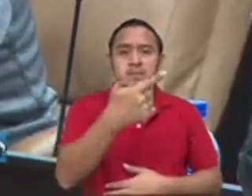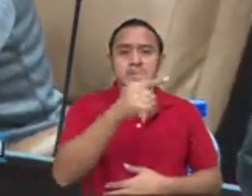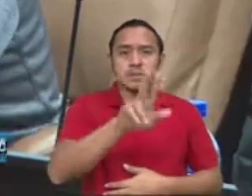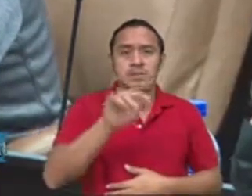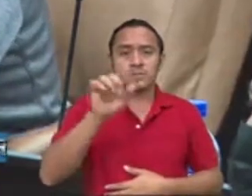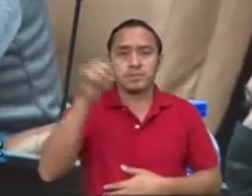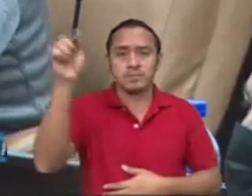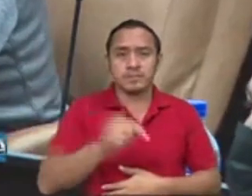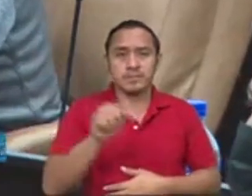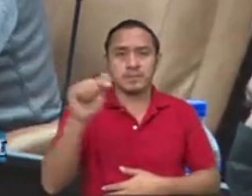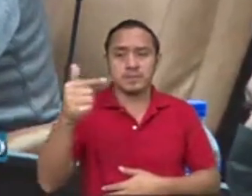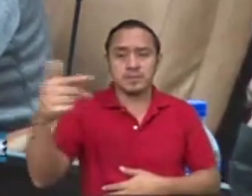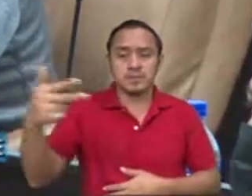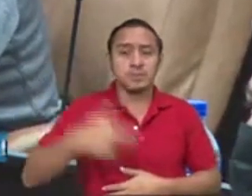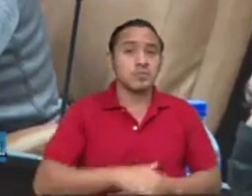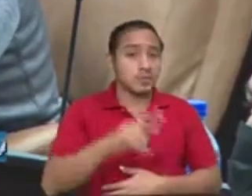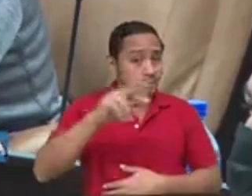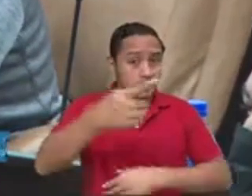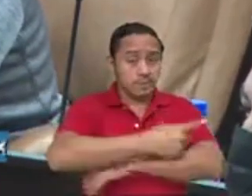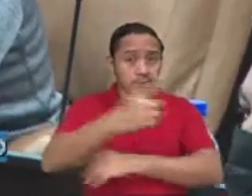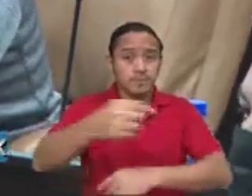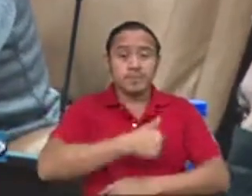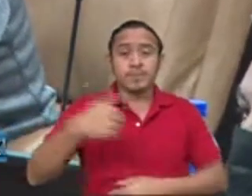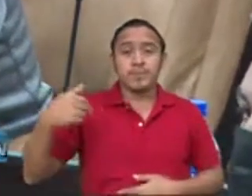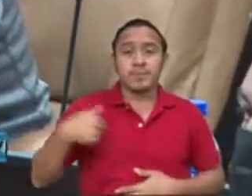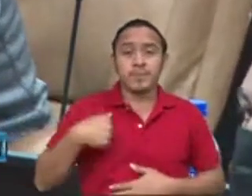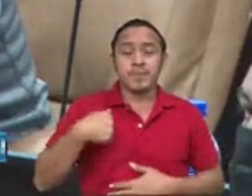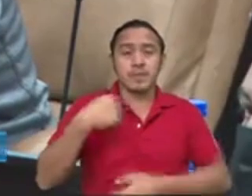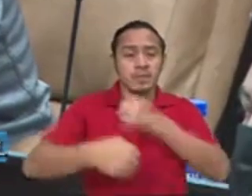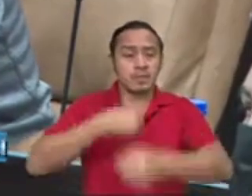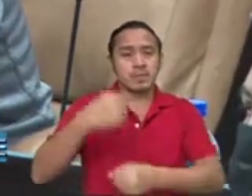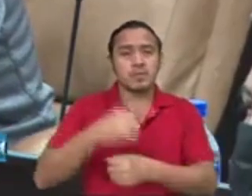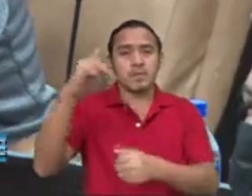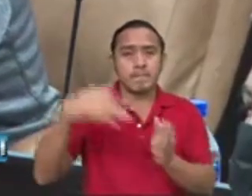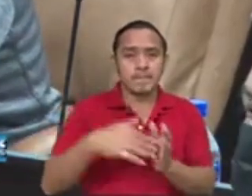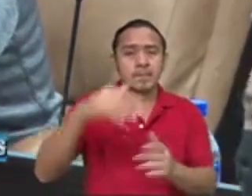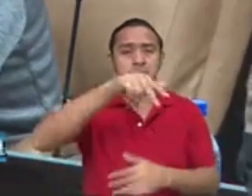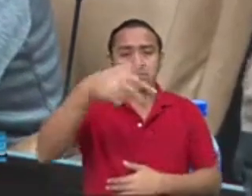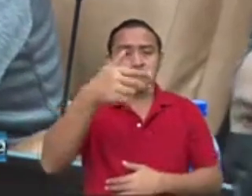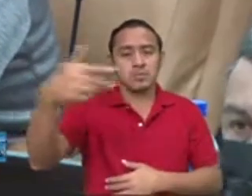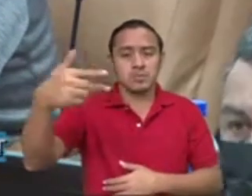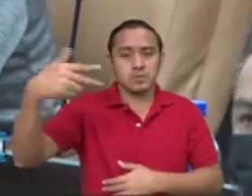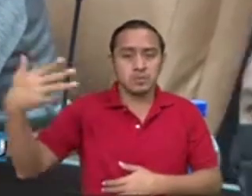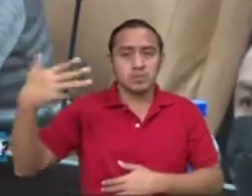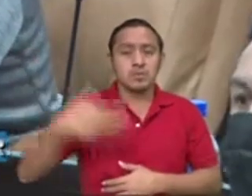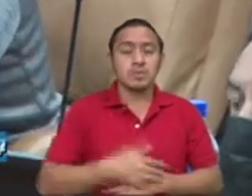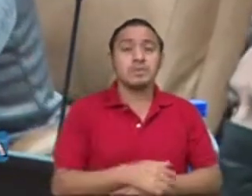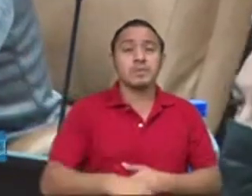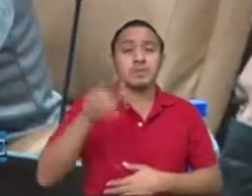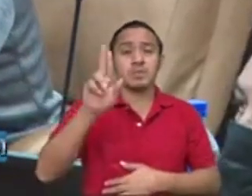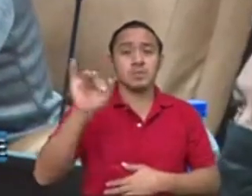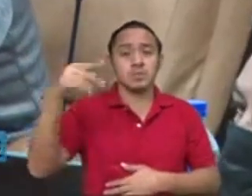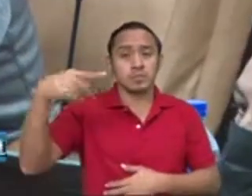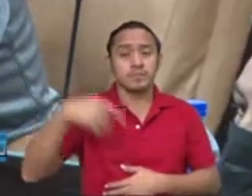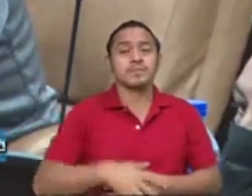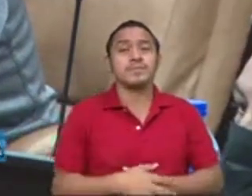72-278, mismo día que se creó en el año 1889 la Unión